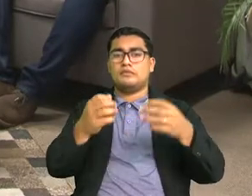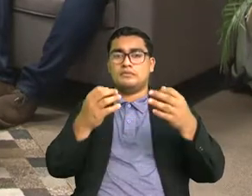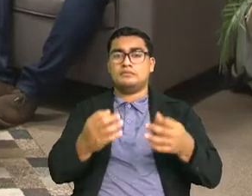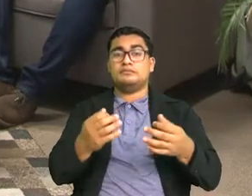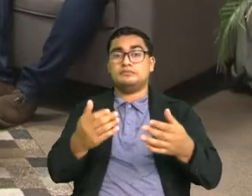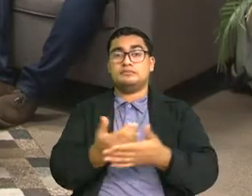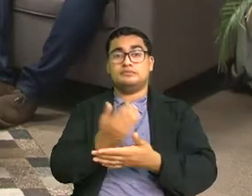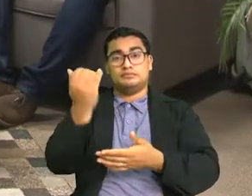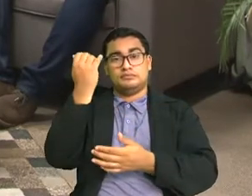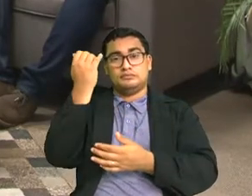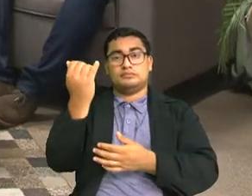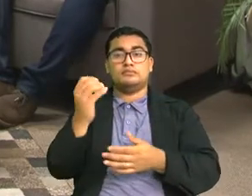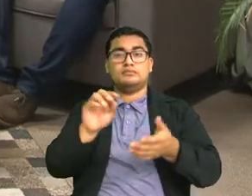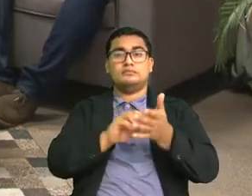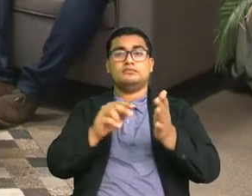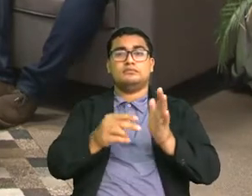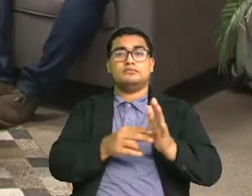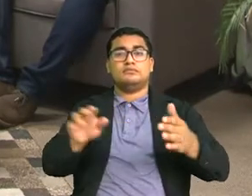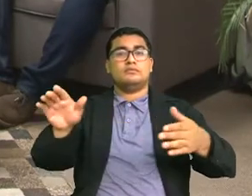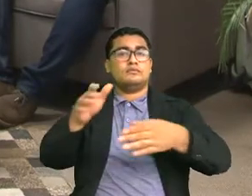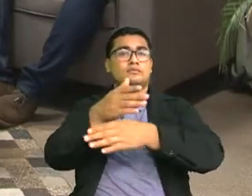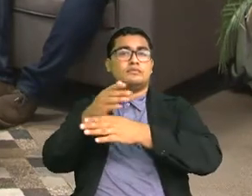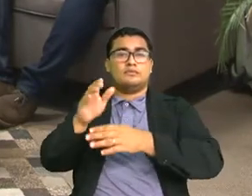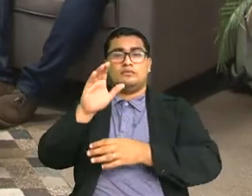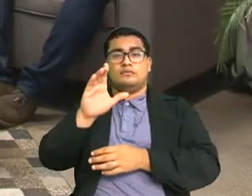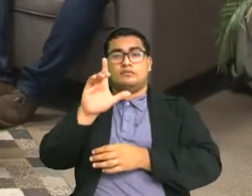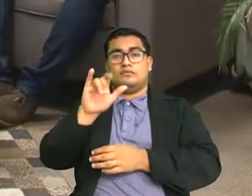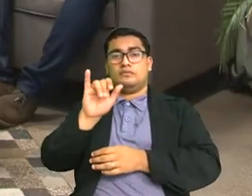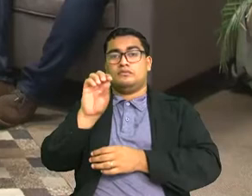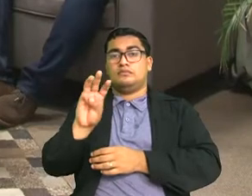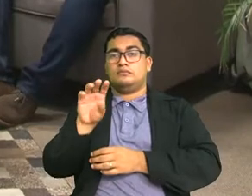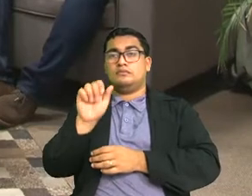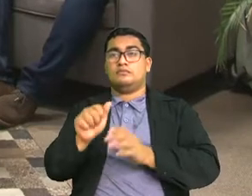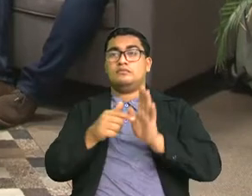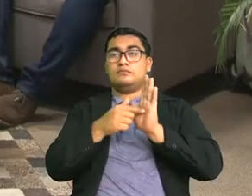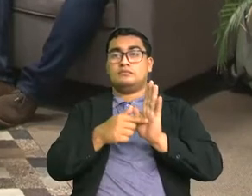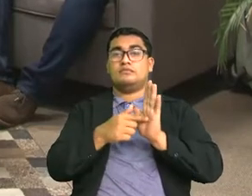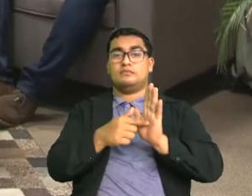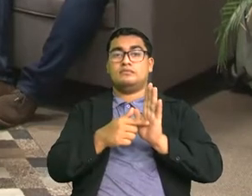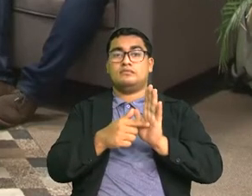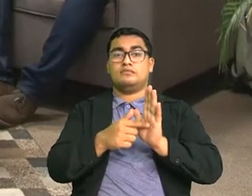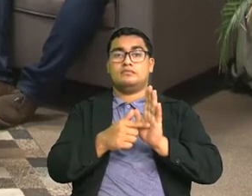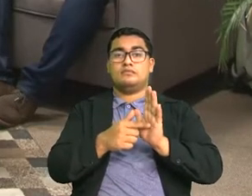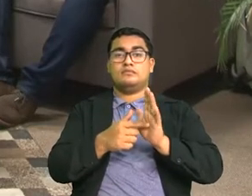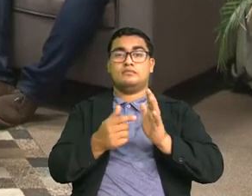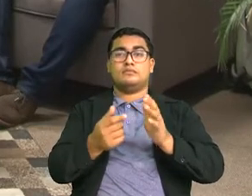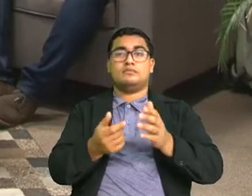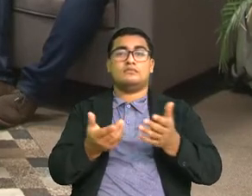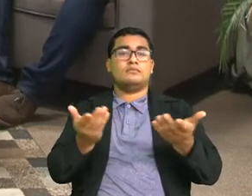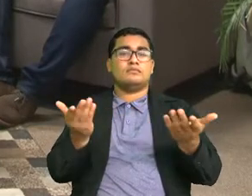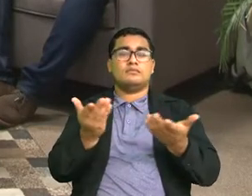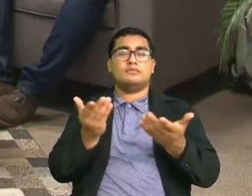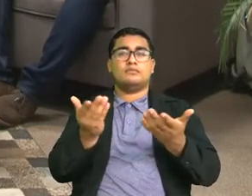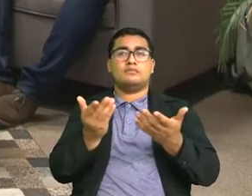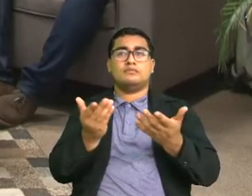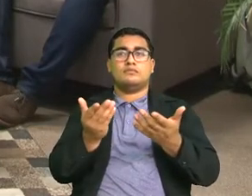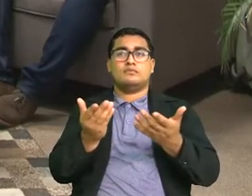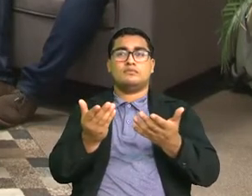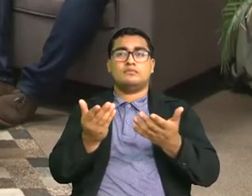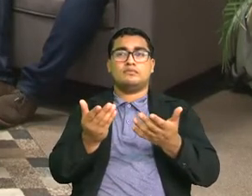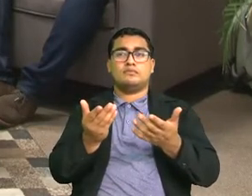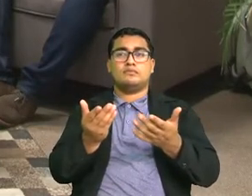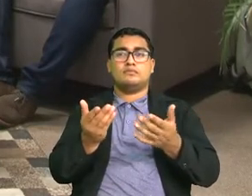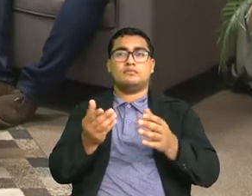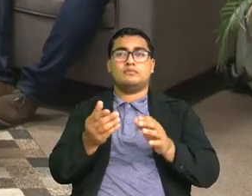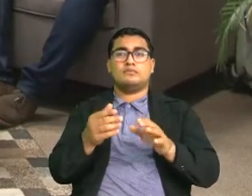a lo que es la variabilidad climática porque en un cultivo o en una producción de pecuaria no